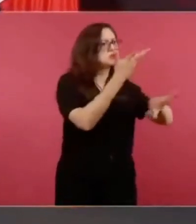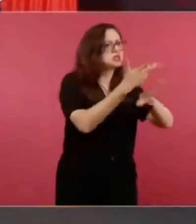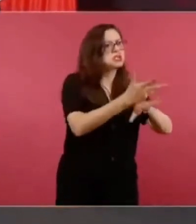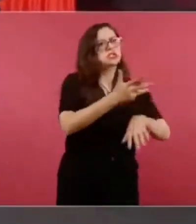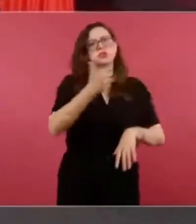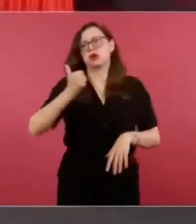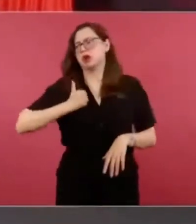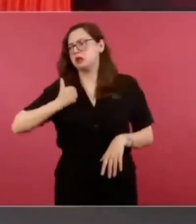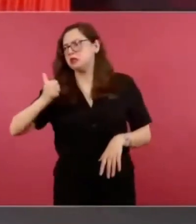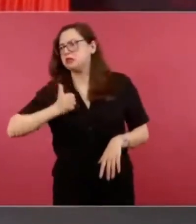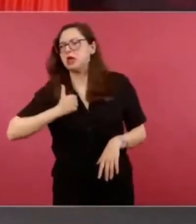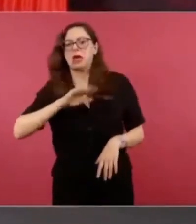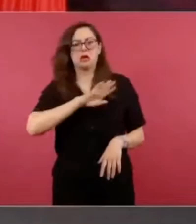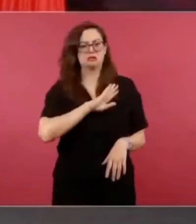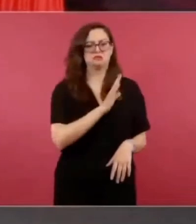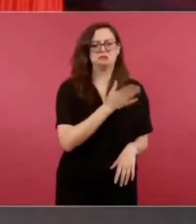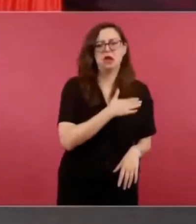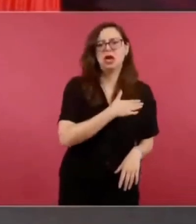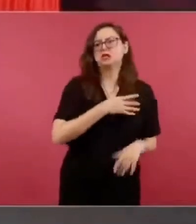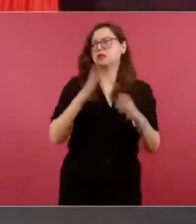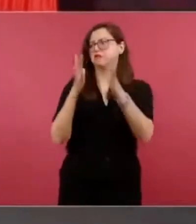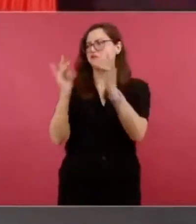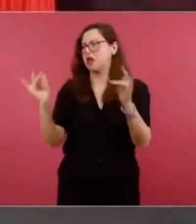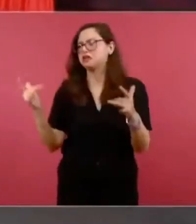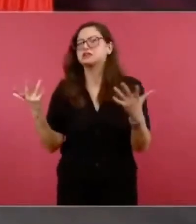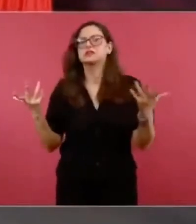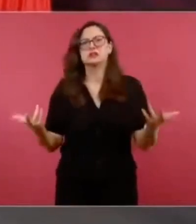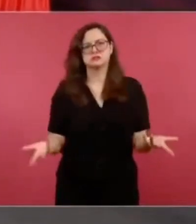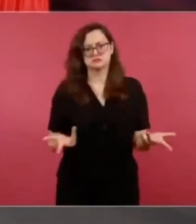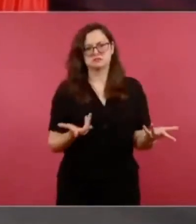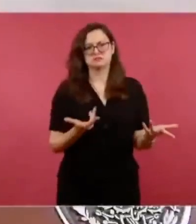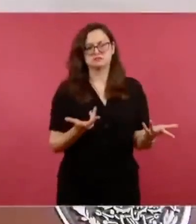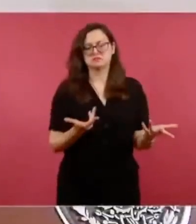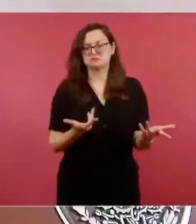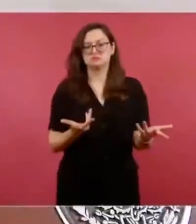con Francia, con cualquier país.